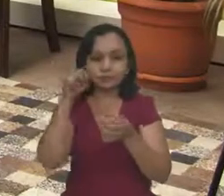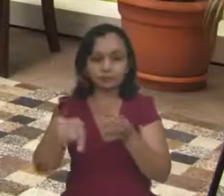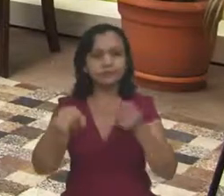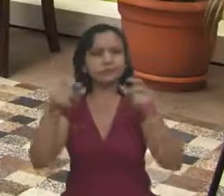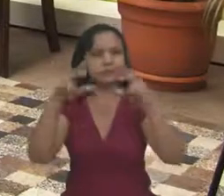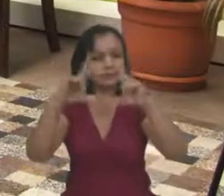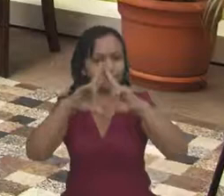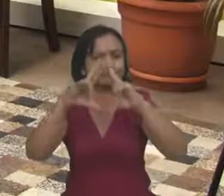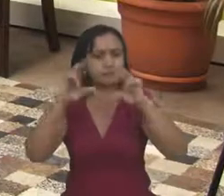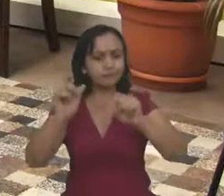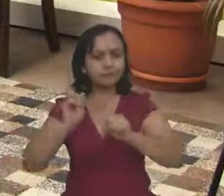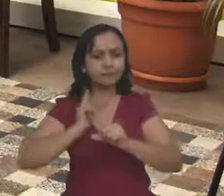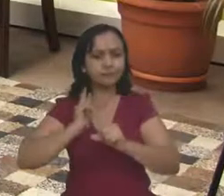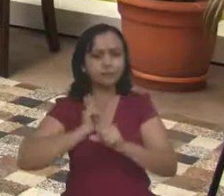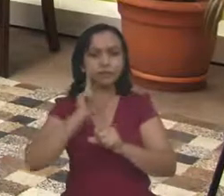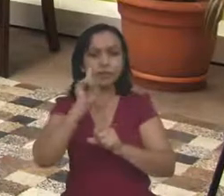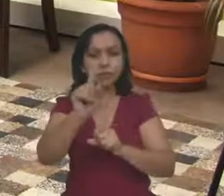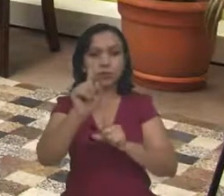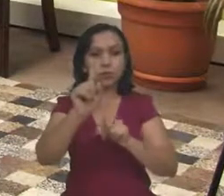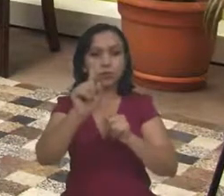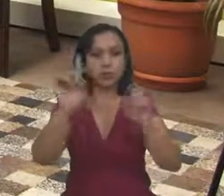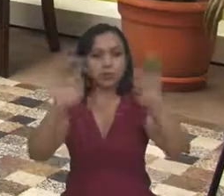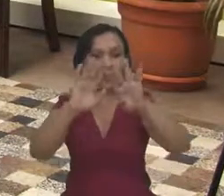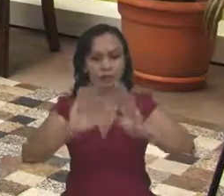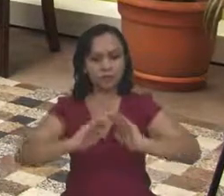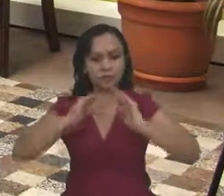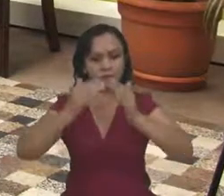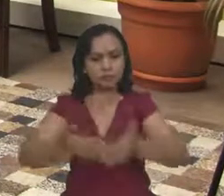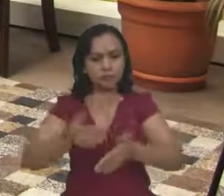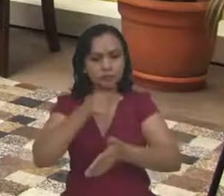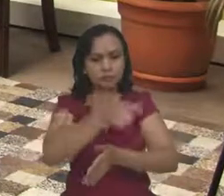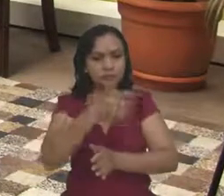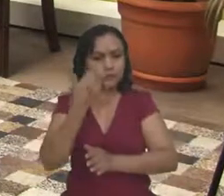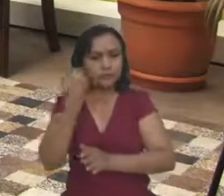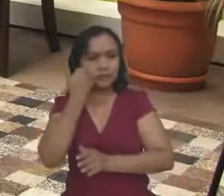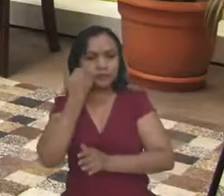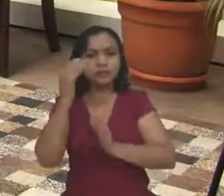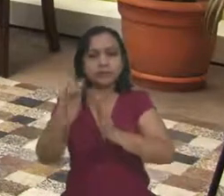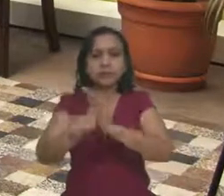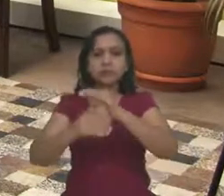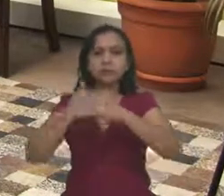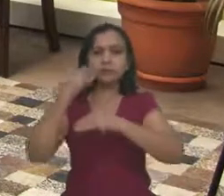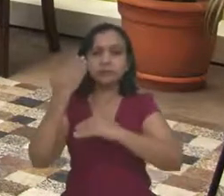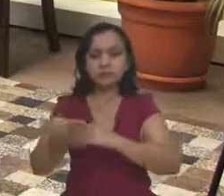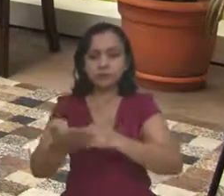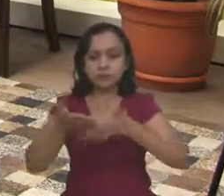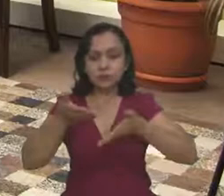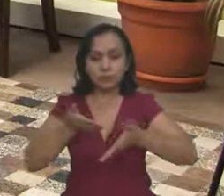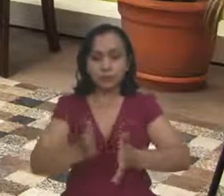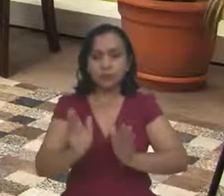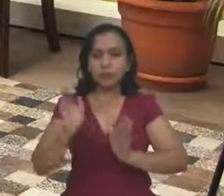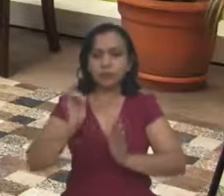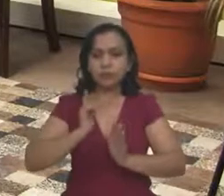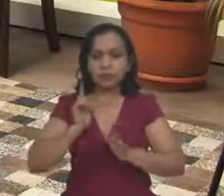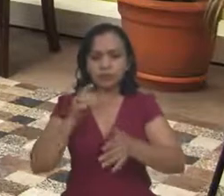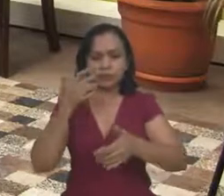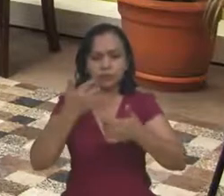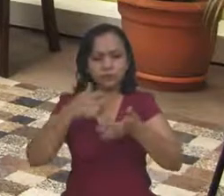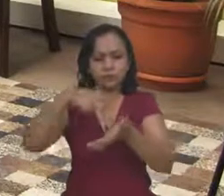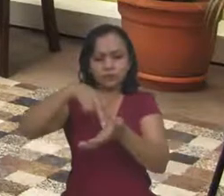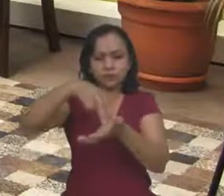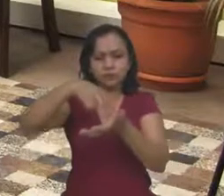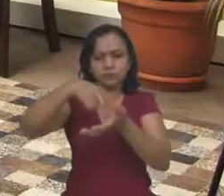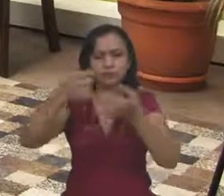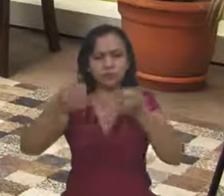el hospital de nosotros sí tuvimos un caso ahí muy interesante que posterior a su puerperio comenzó a tener esta afectación